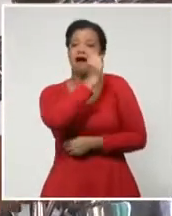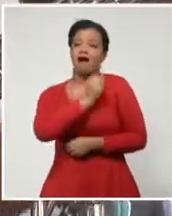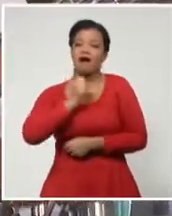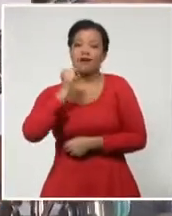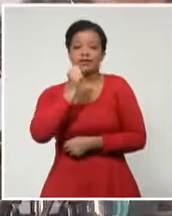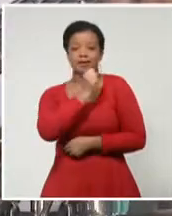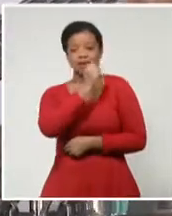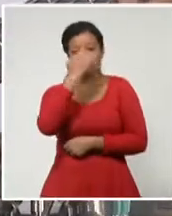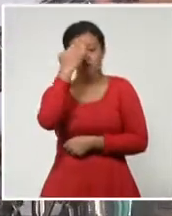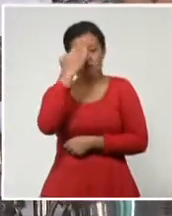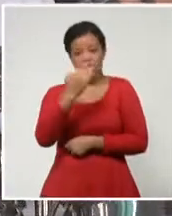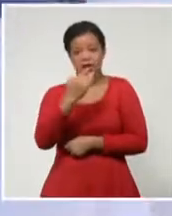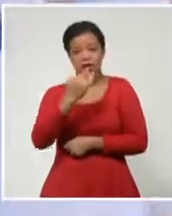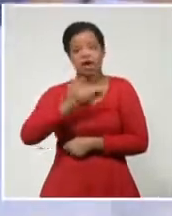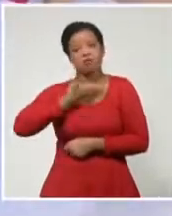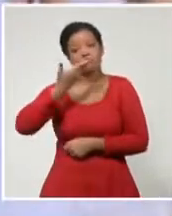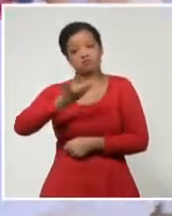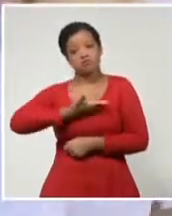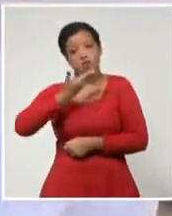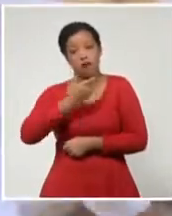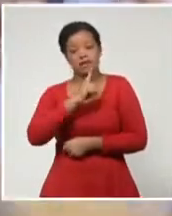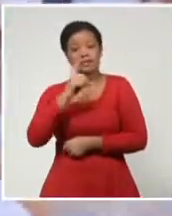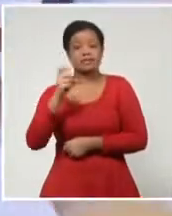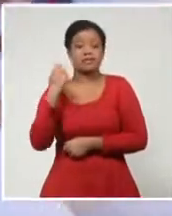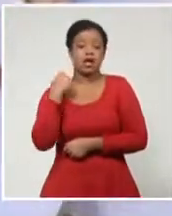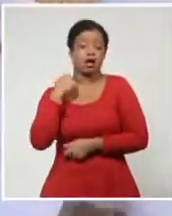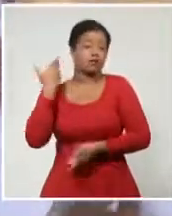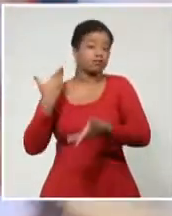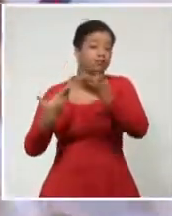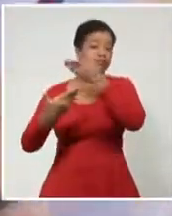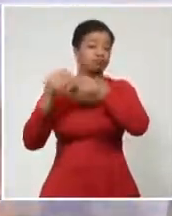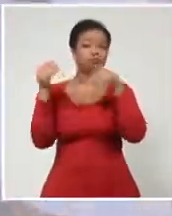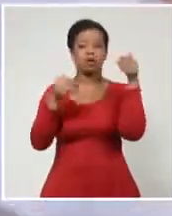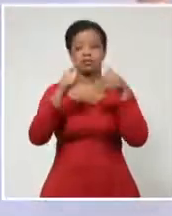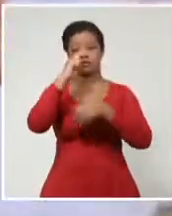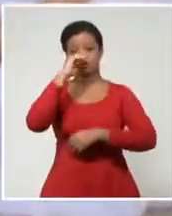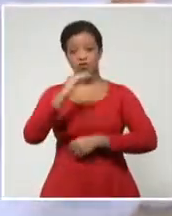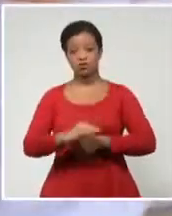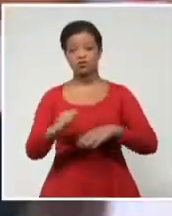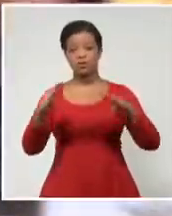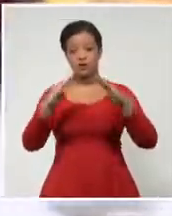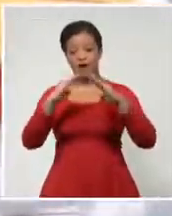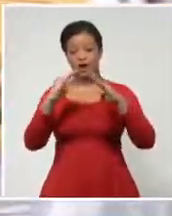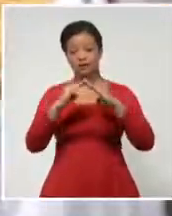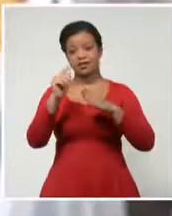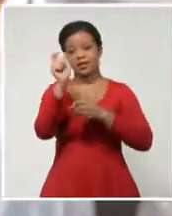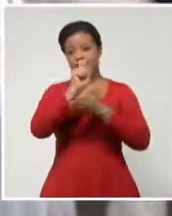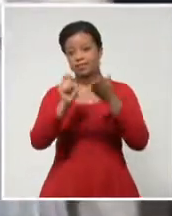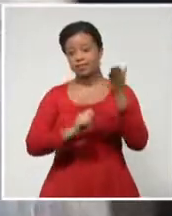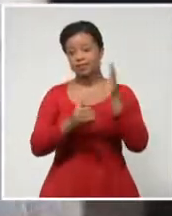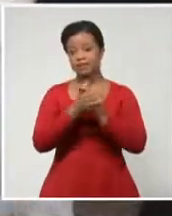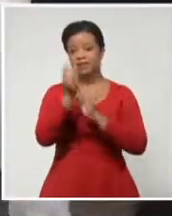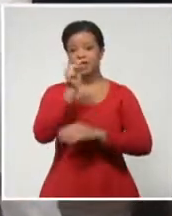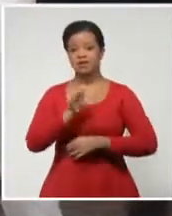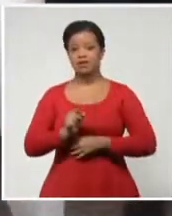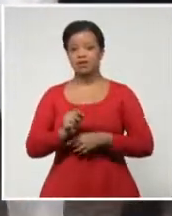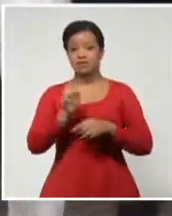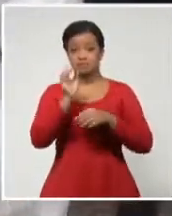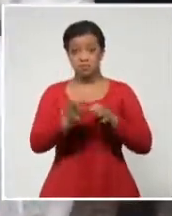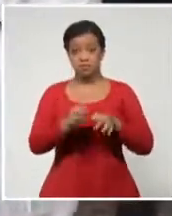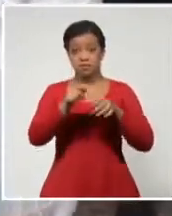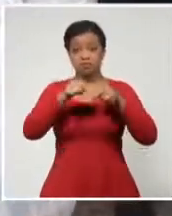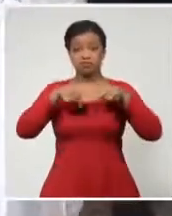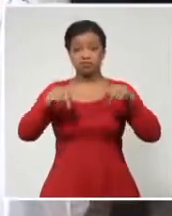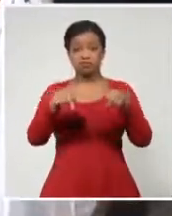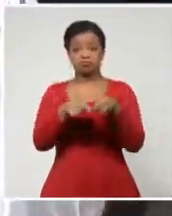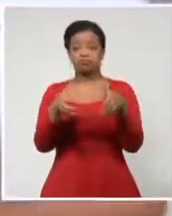Gómez García, poeta del centenario, con la participación de los niños de la Casa de la Décima de Mayabeque. En el espacio, la Unión Nacional de